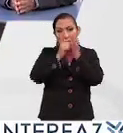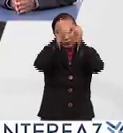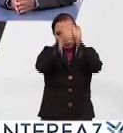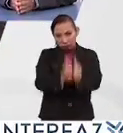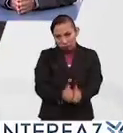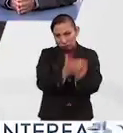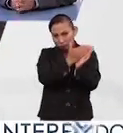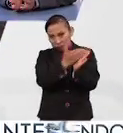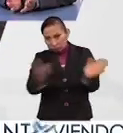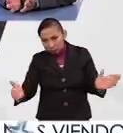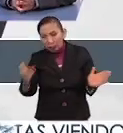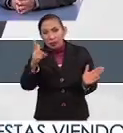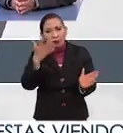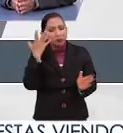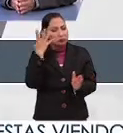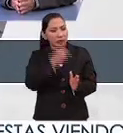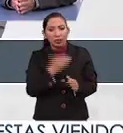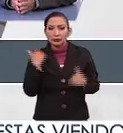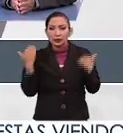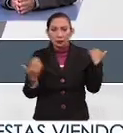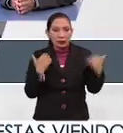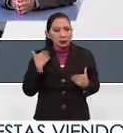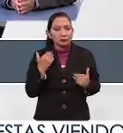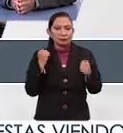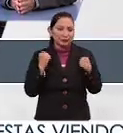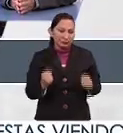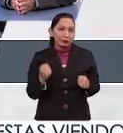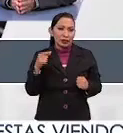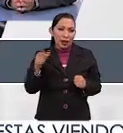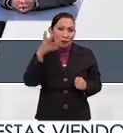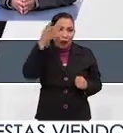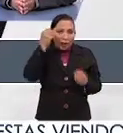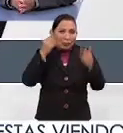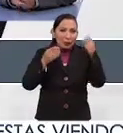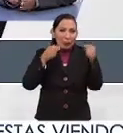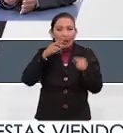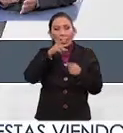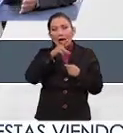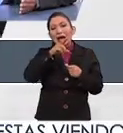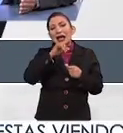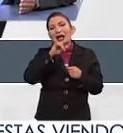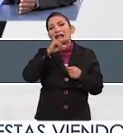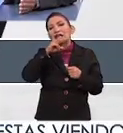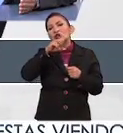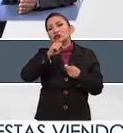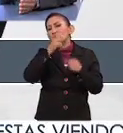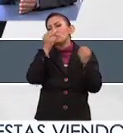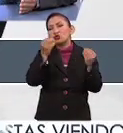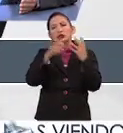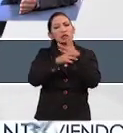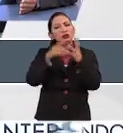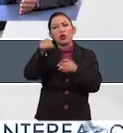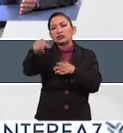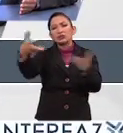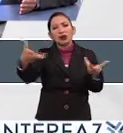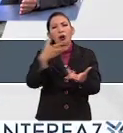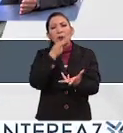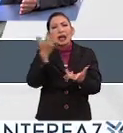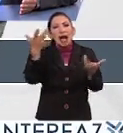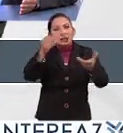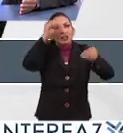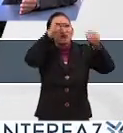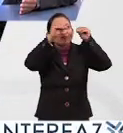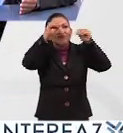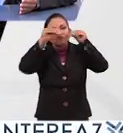exposición. Es una exposición bien divertida, donde seguramente pues aprenderemos de Rius y de muchos de los aspectos que Rius fue